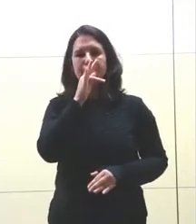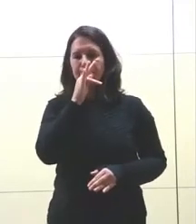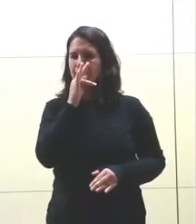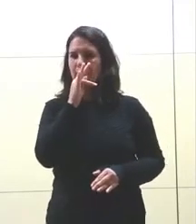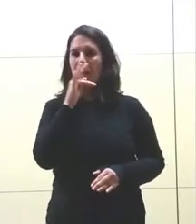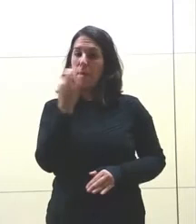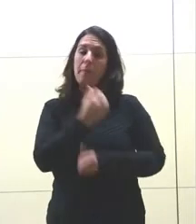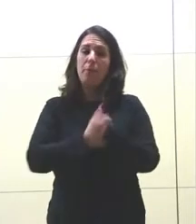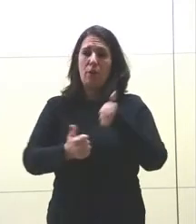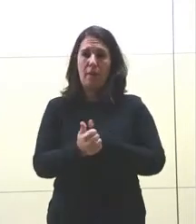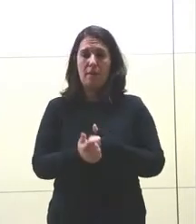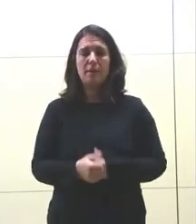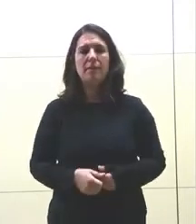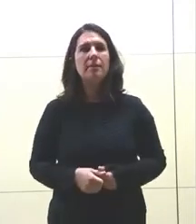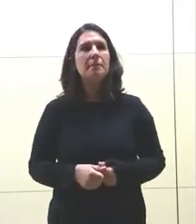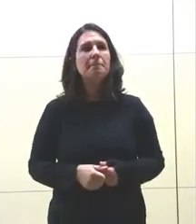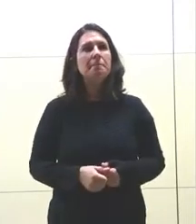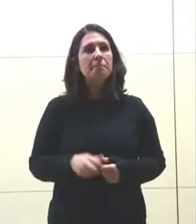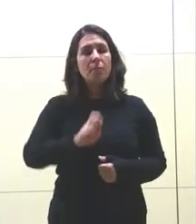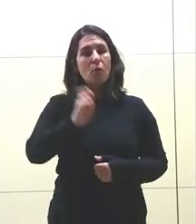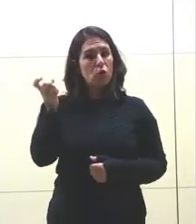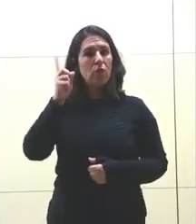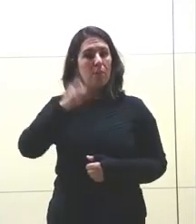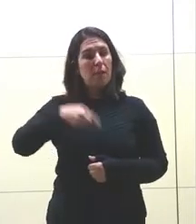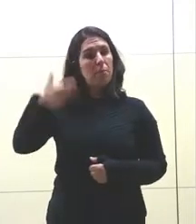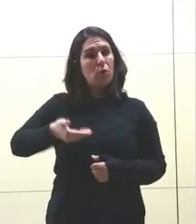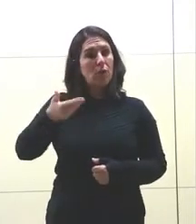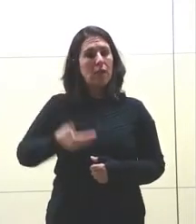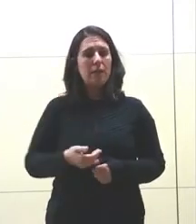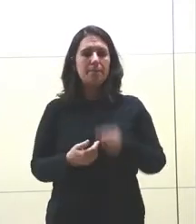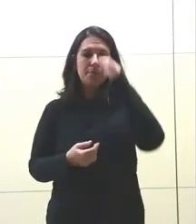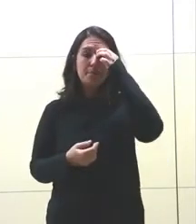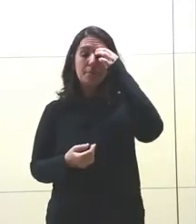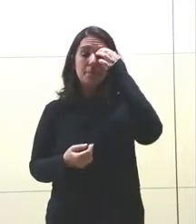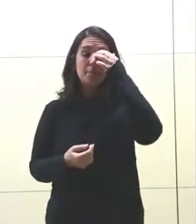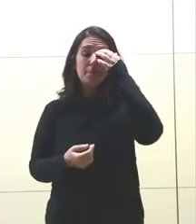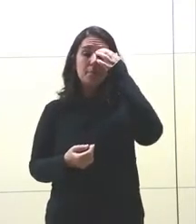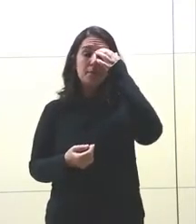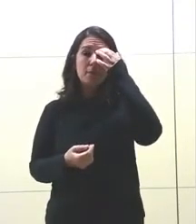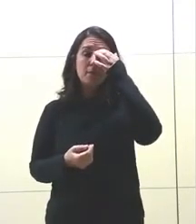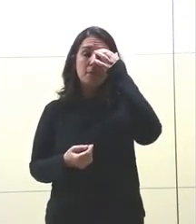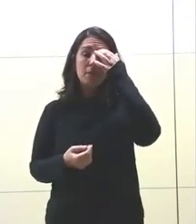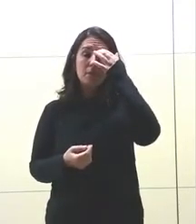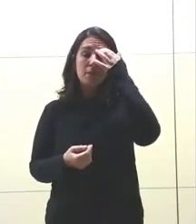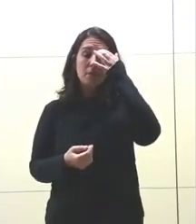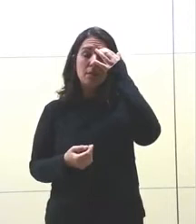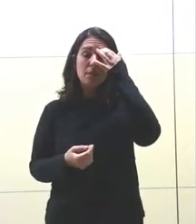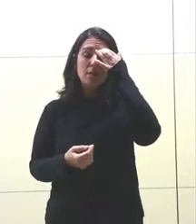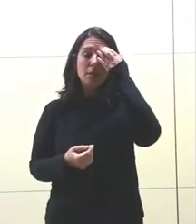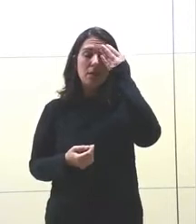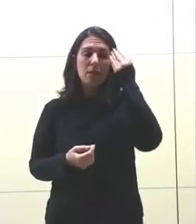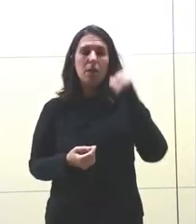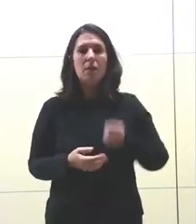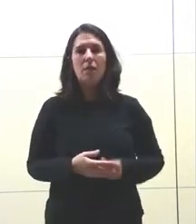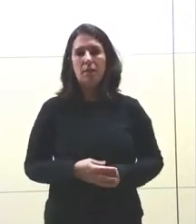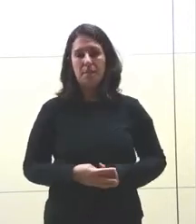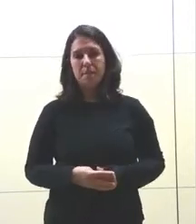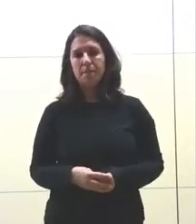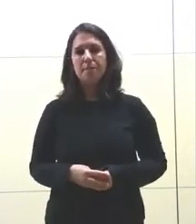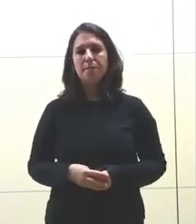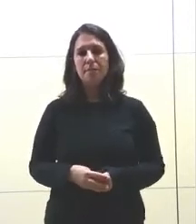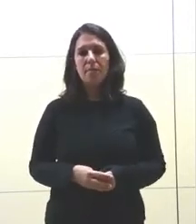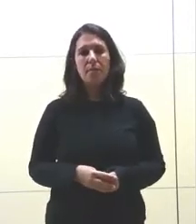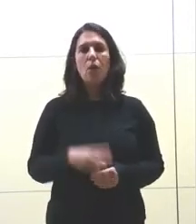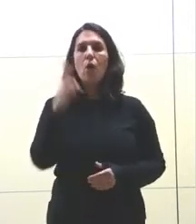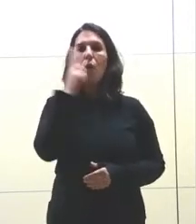estas prioridades. Otro aspecto importante es un compromiso solidario con el resto del mundo. Es decir, no podemos pensar